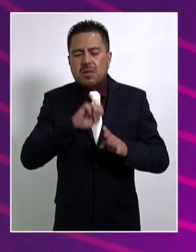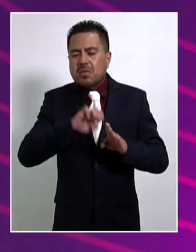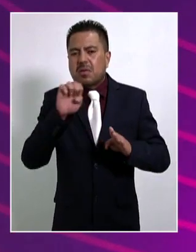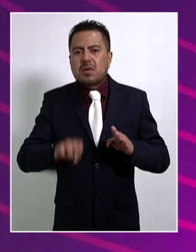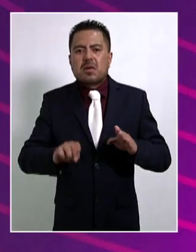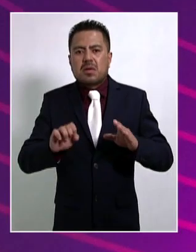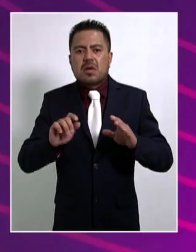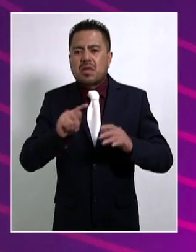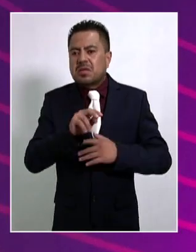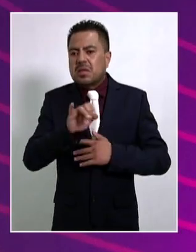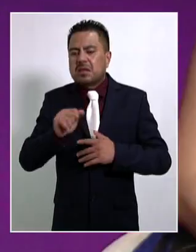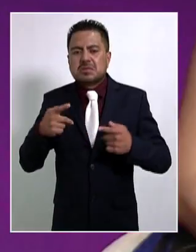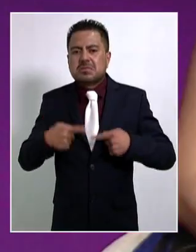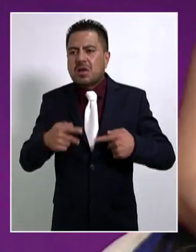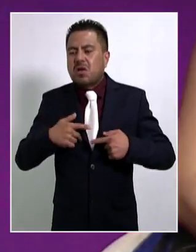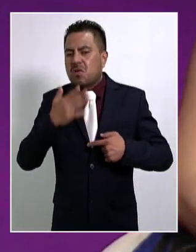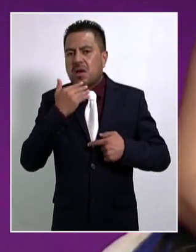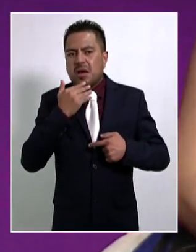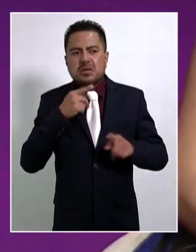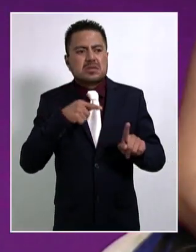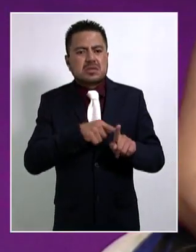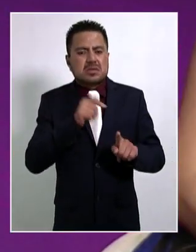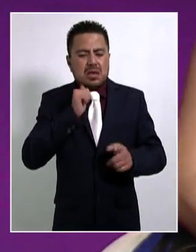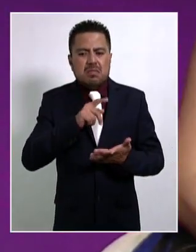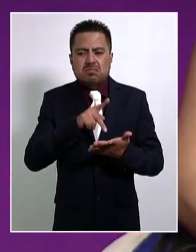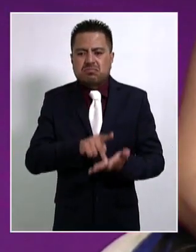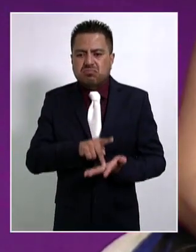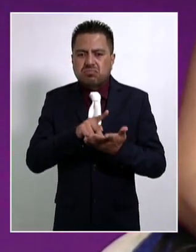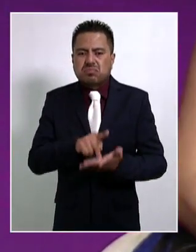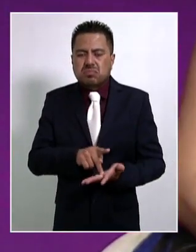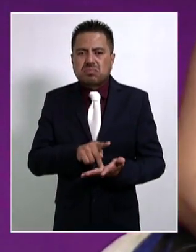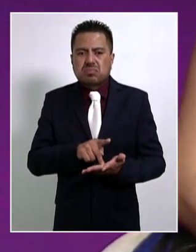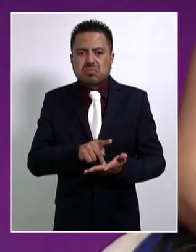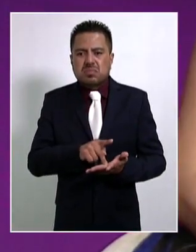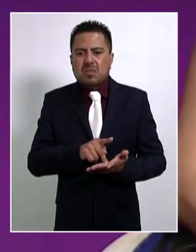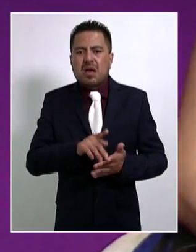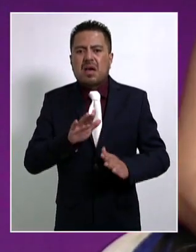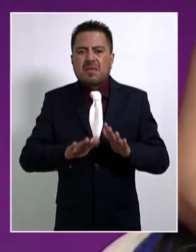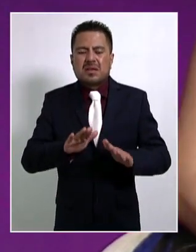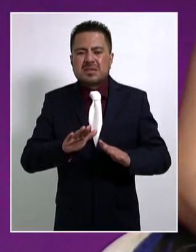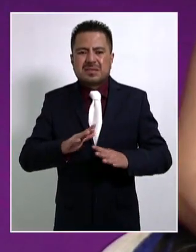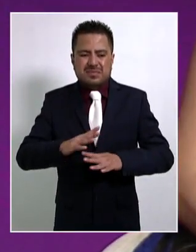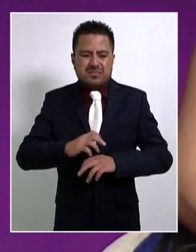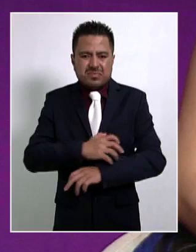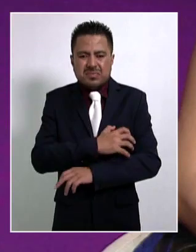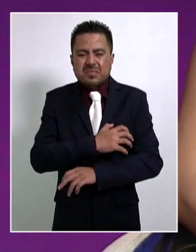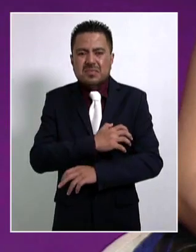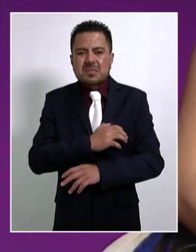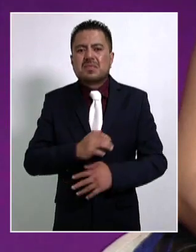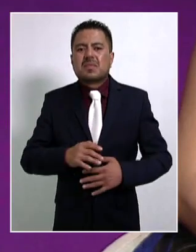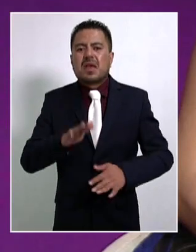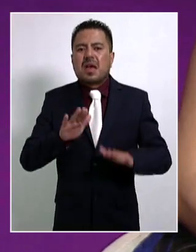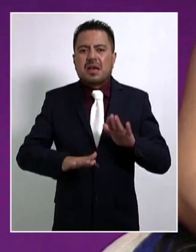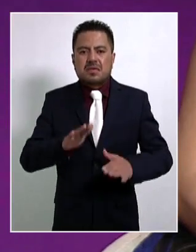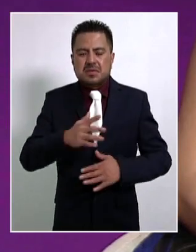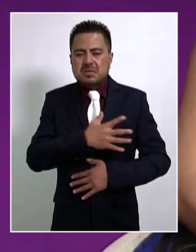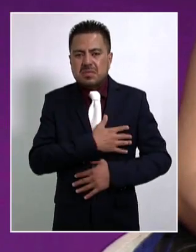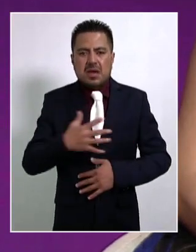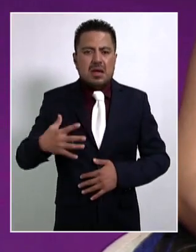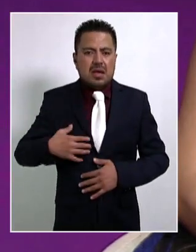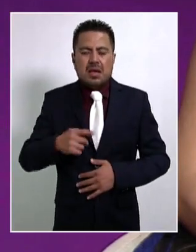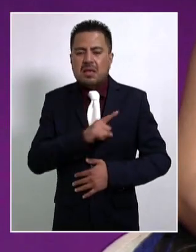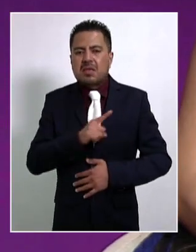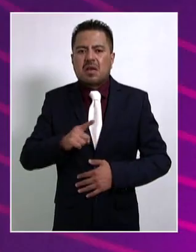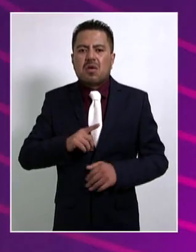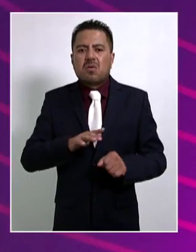que no son trans siempre están sobre su peso, sobre si tienes estrías, sobre si tus pechos deben de ser